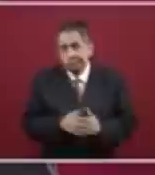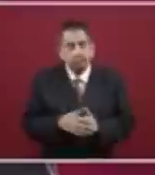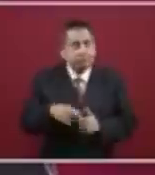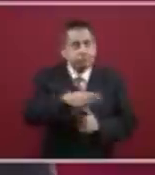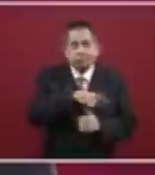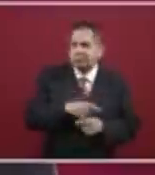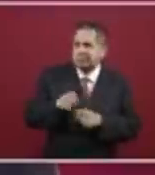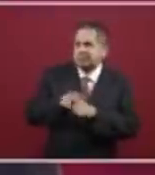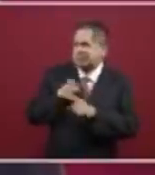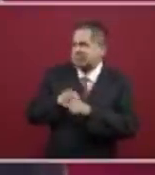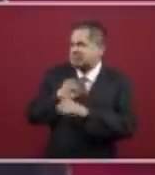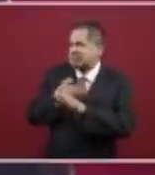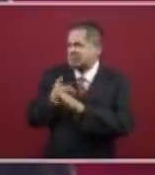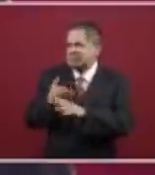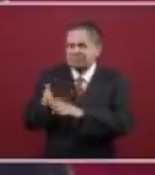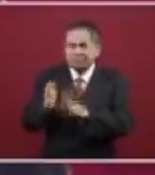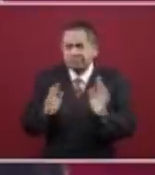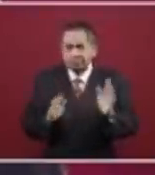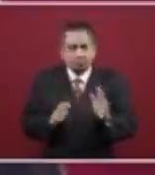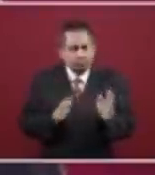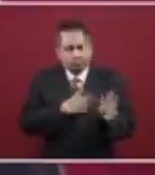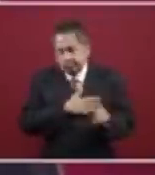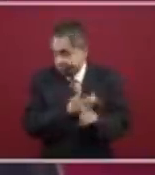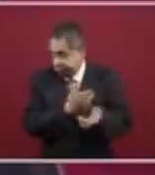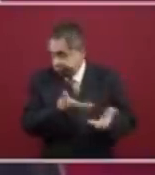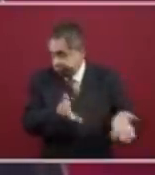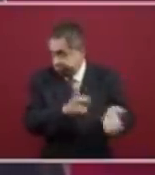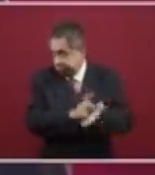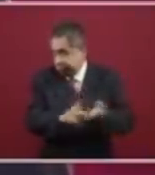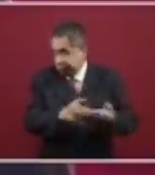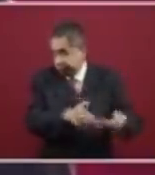critican, pero bueno, tienen todo su derecho de hacer.